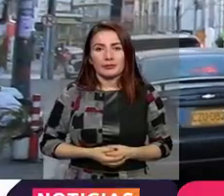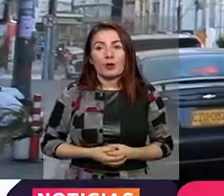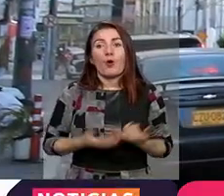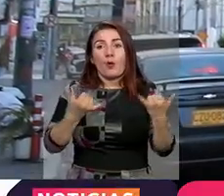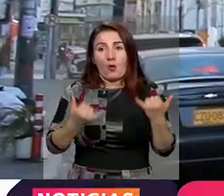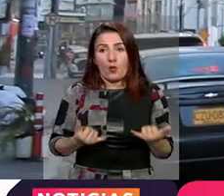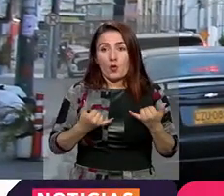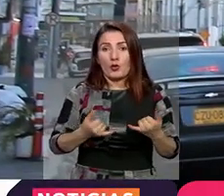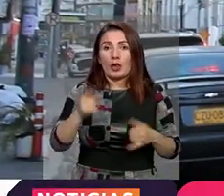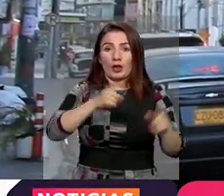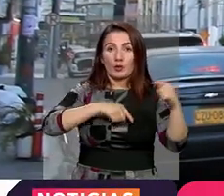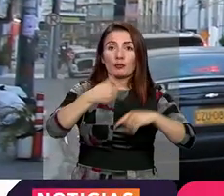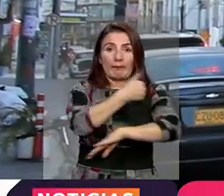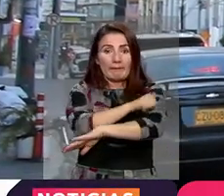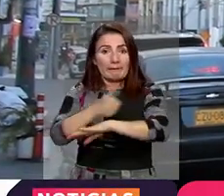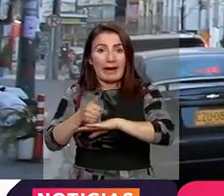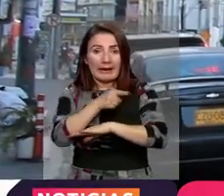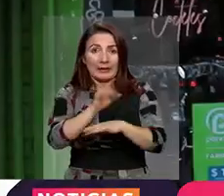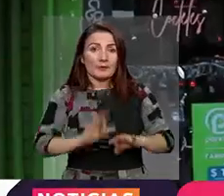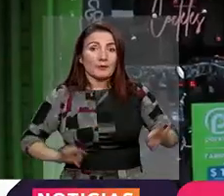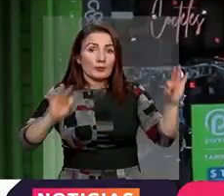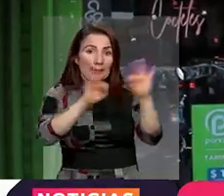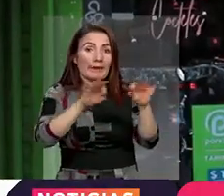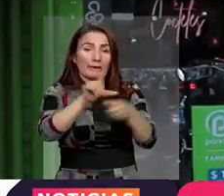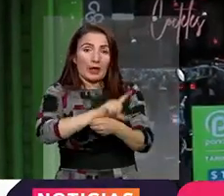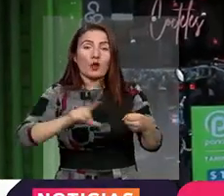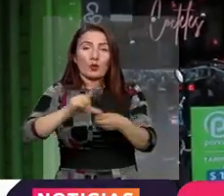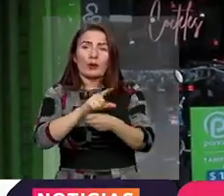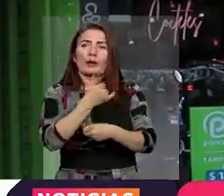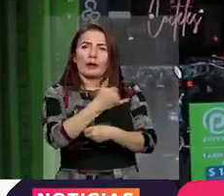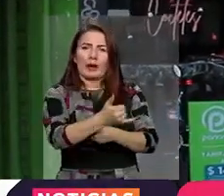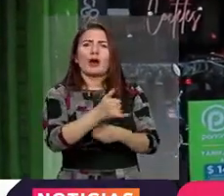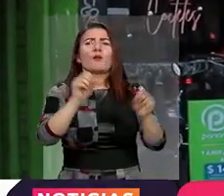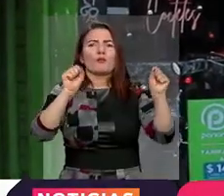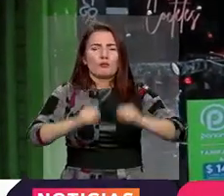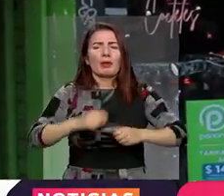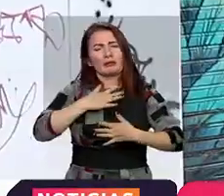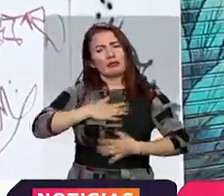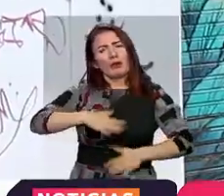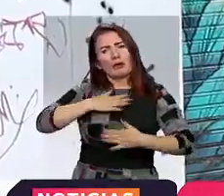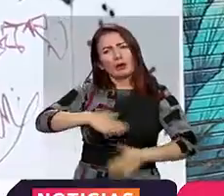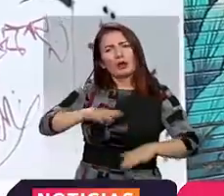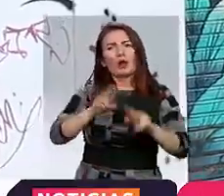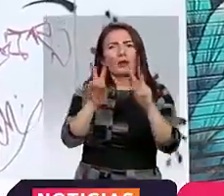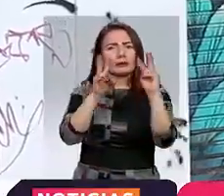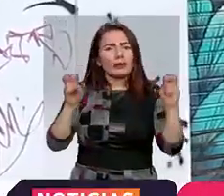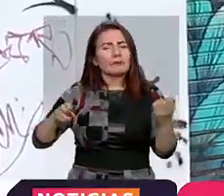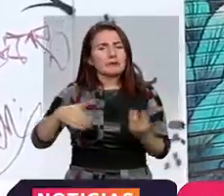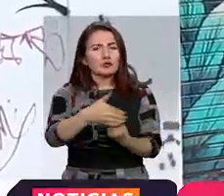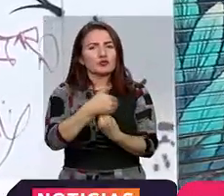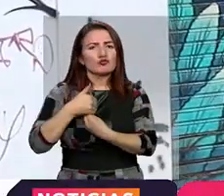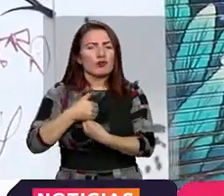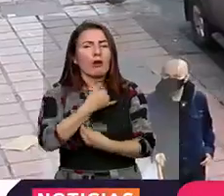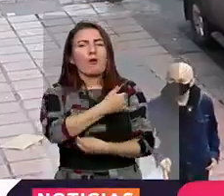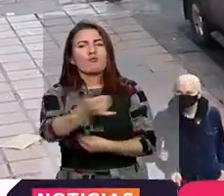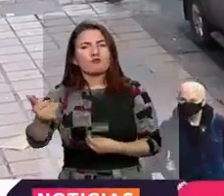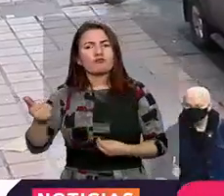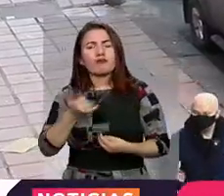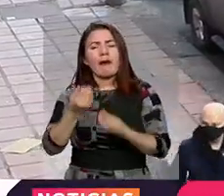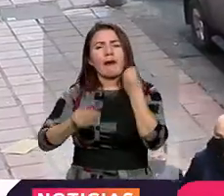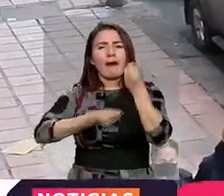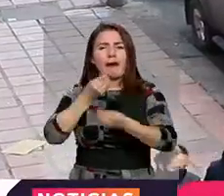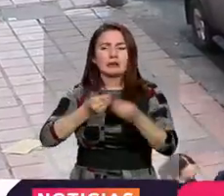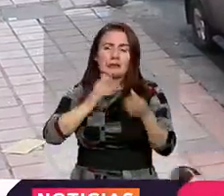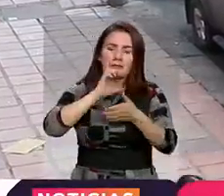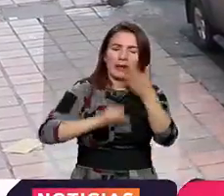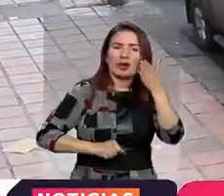Hoy los dueños de los bares de este importante sector de la localidad pueden estar más tranquilos en materia de seguridad, pues este frente pretende